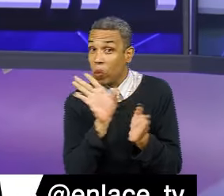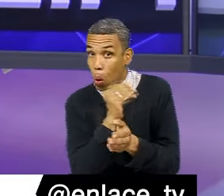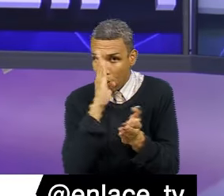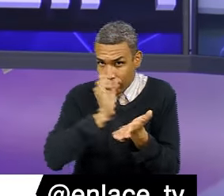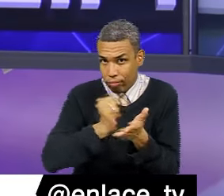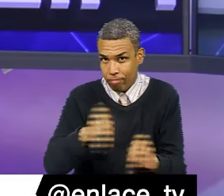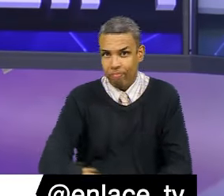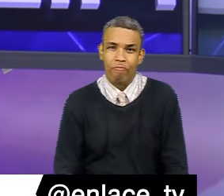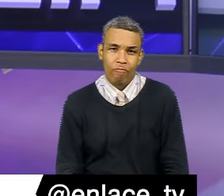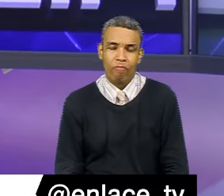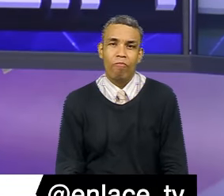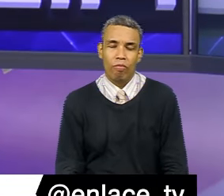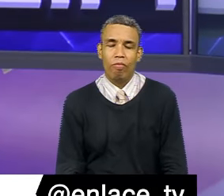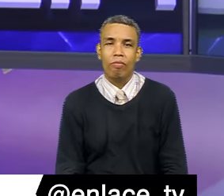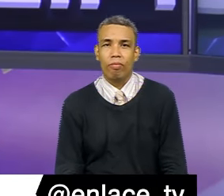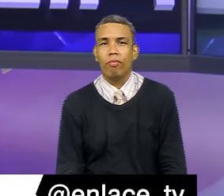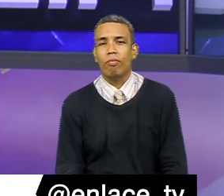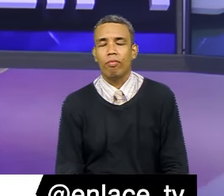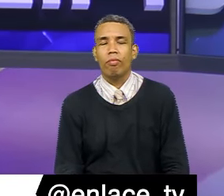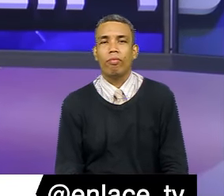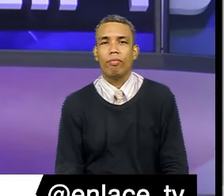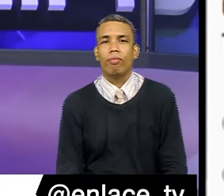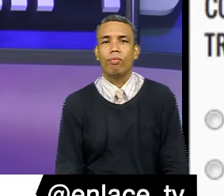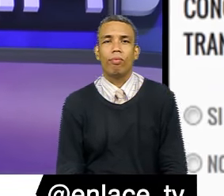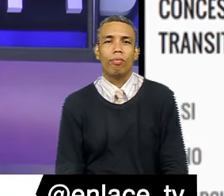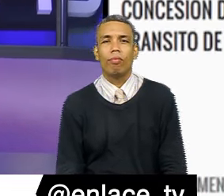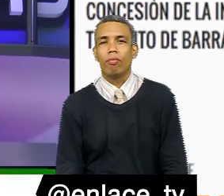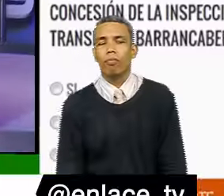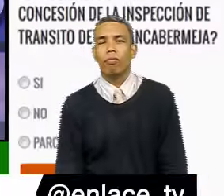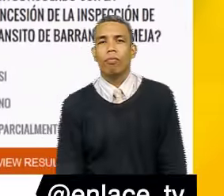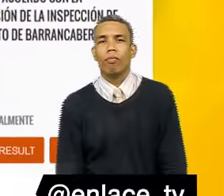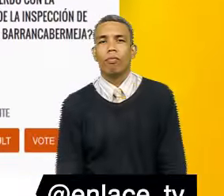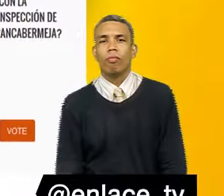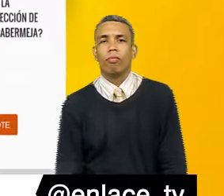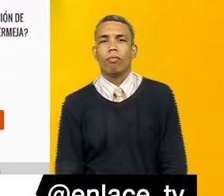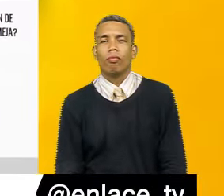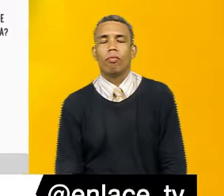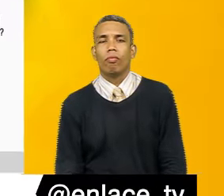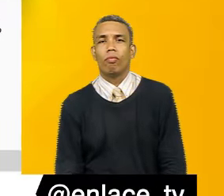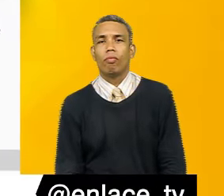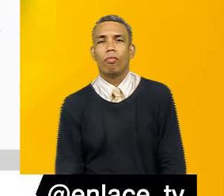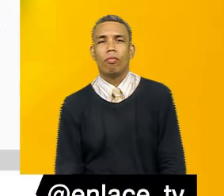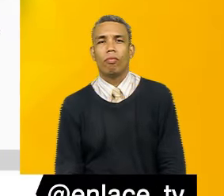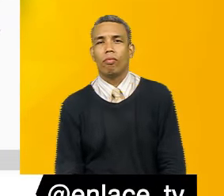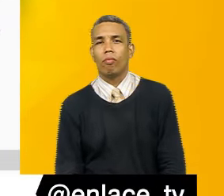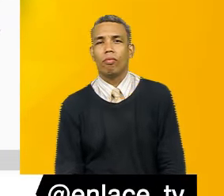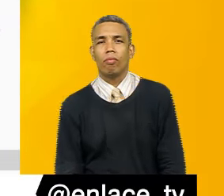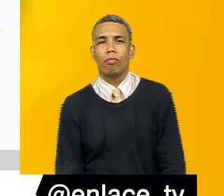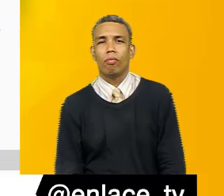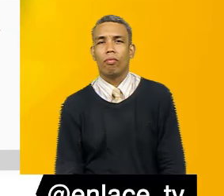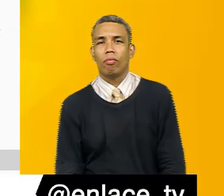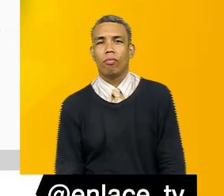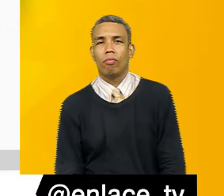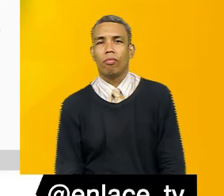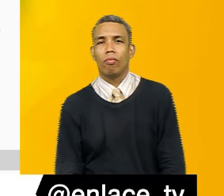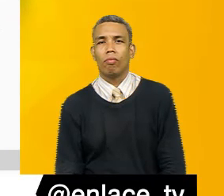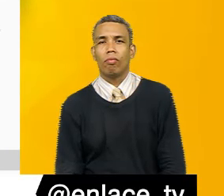Seguimos llevando a nuestra comunidad el acontecer de la ciudad y región. Esta y otras informaciones de Enlace Noticias las puede encontrar en nuestra página web